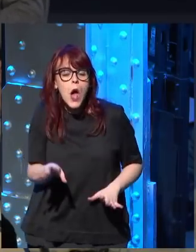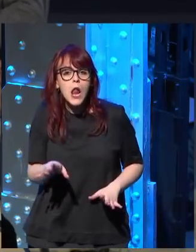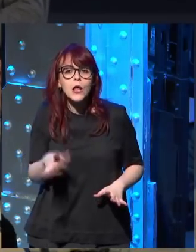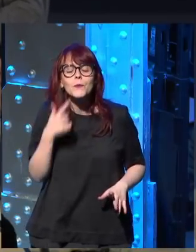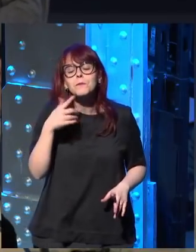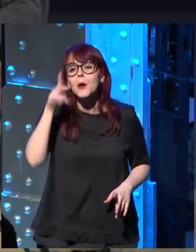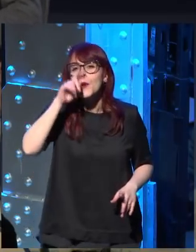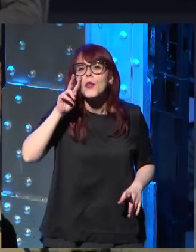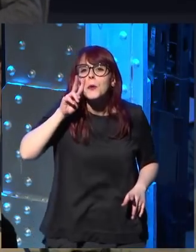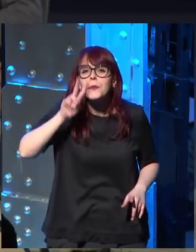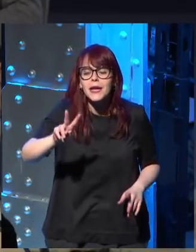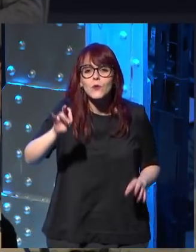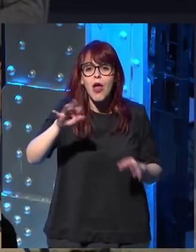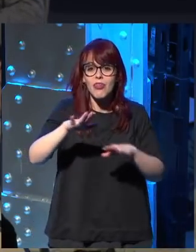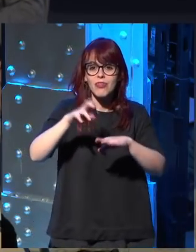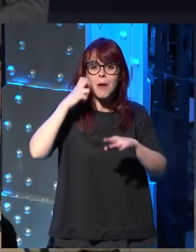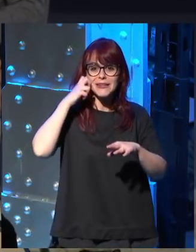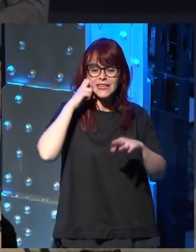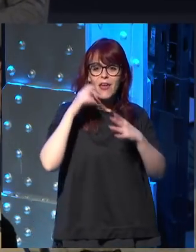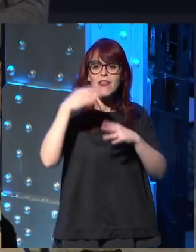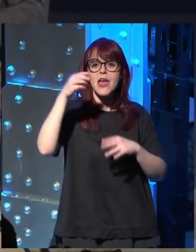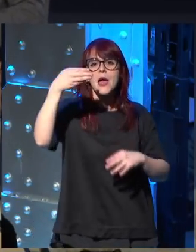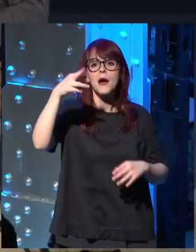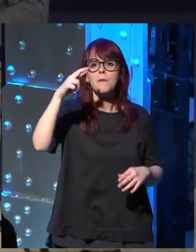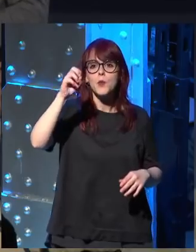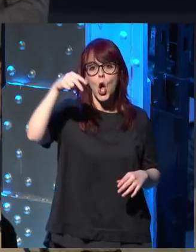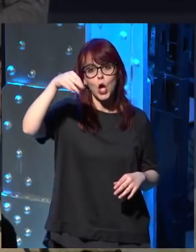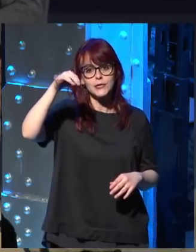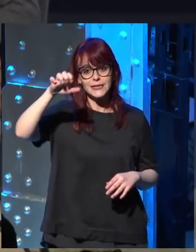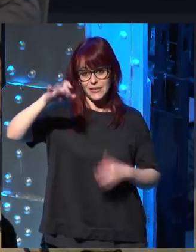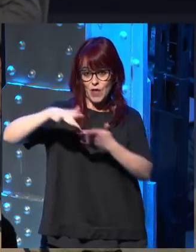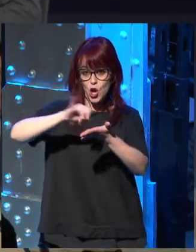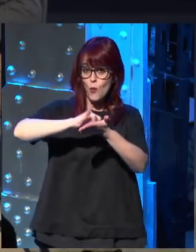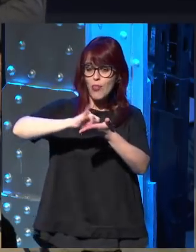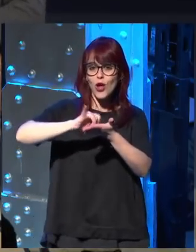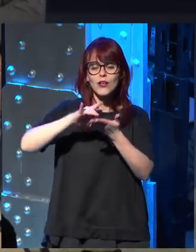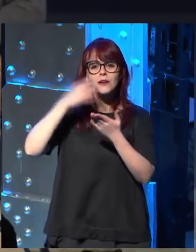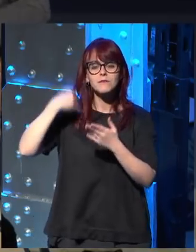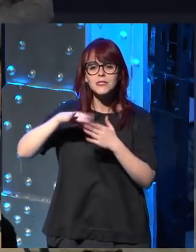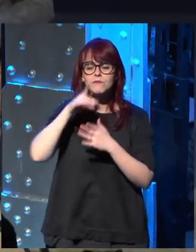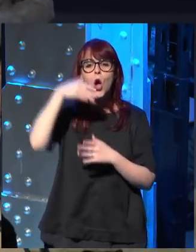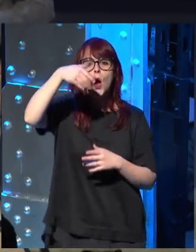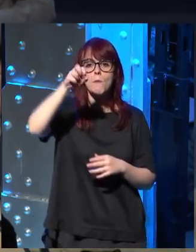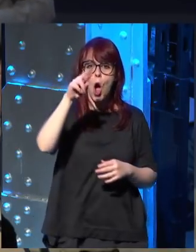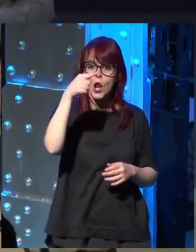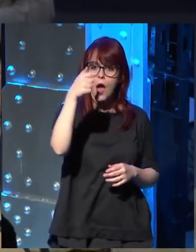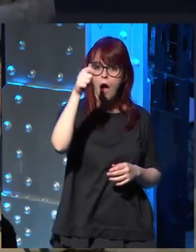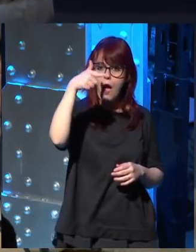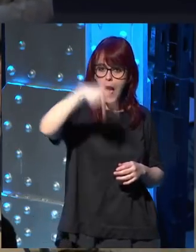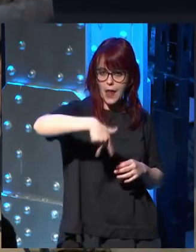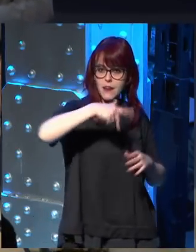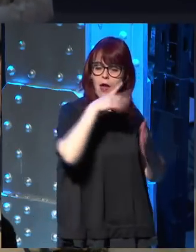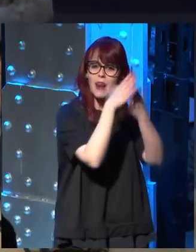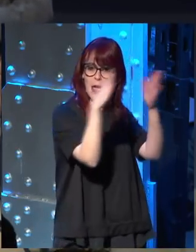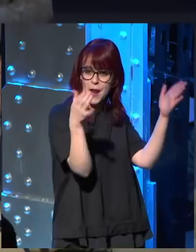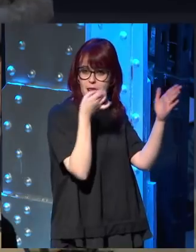unas zapatillas de Charlotte Bronte en Nueva York, en la Morgan Library. Es una cosa estremecedora,